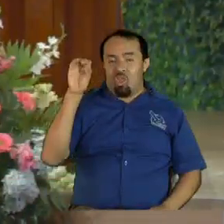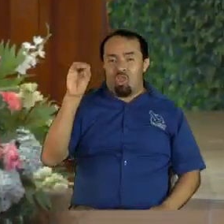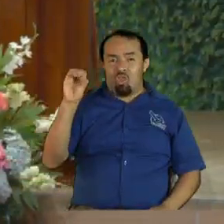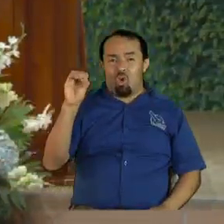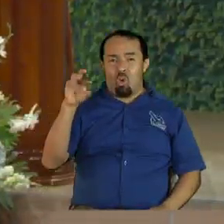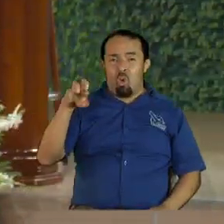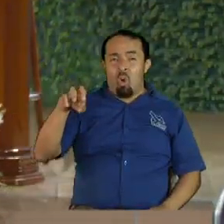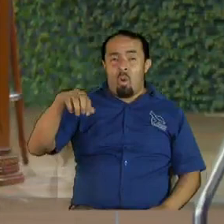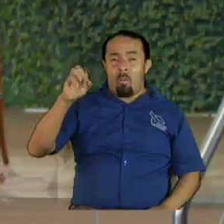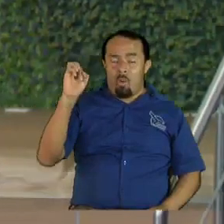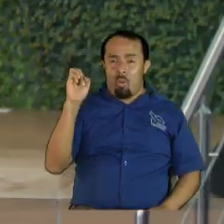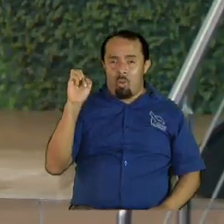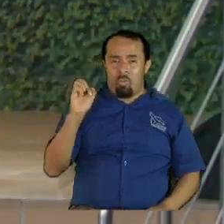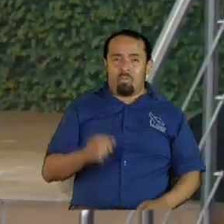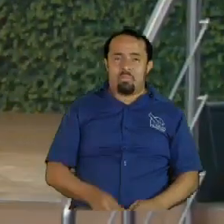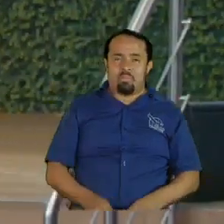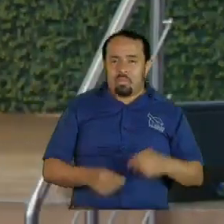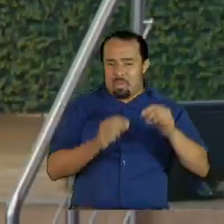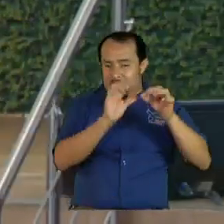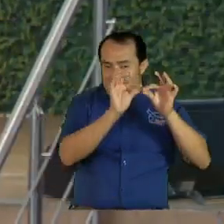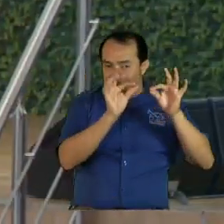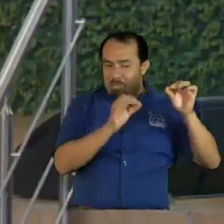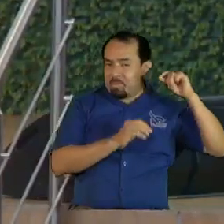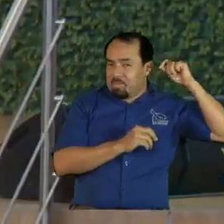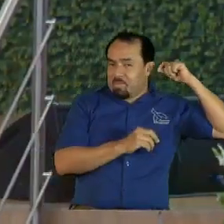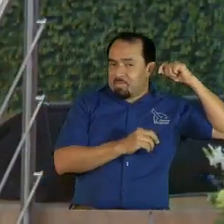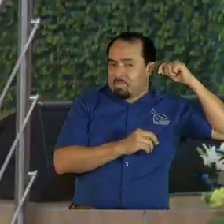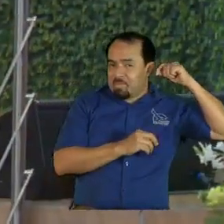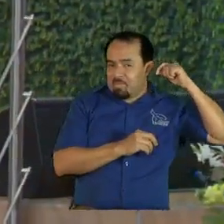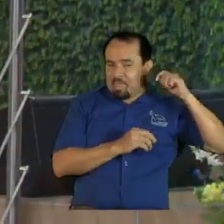Pero ese no es el hisopo bíblico.